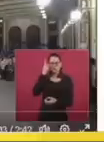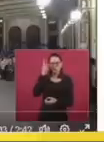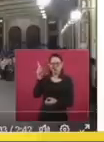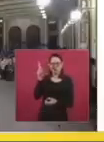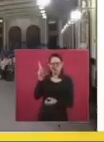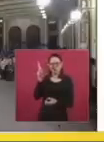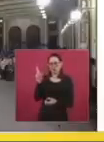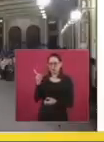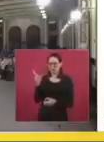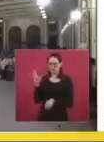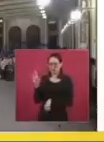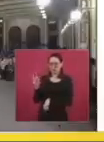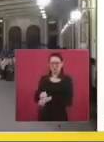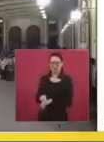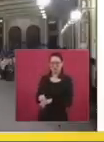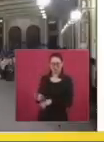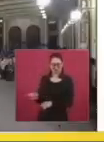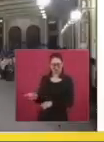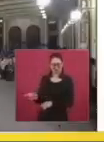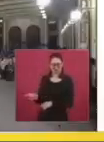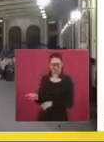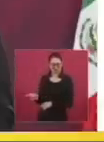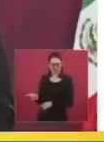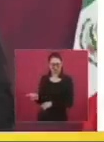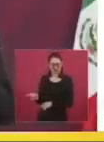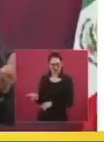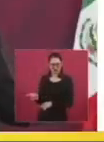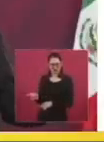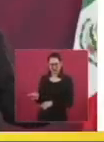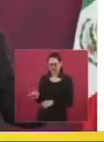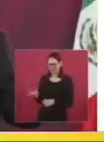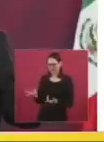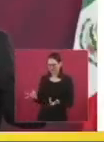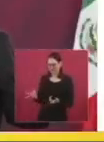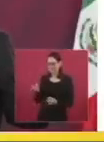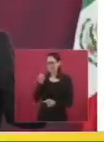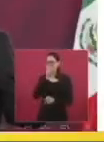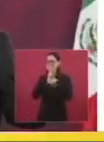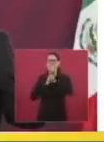¿Cómo los dueños de Televisa no cuidan